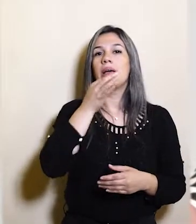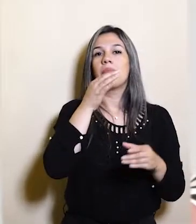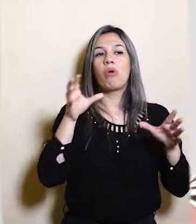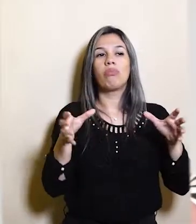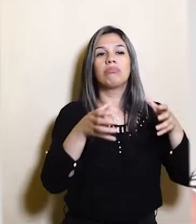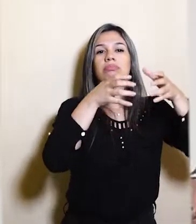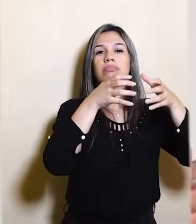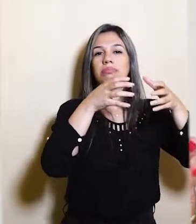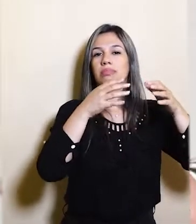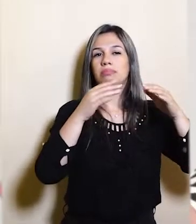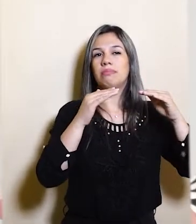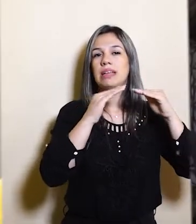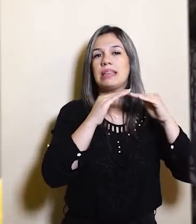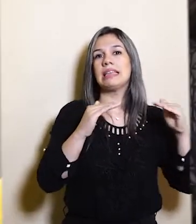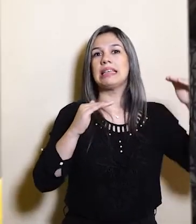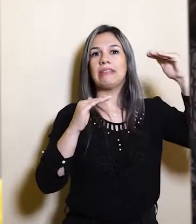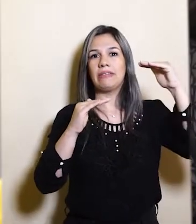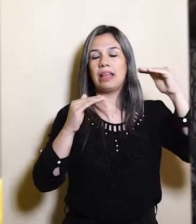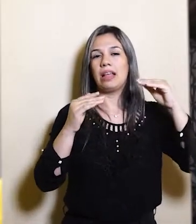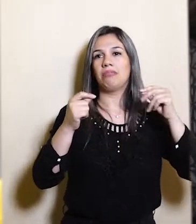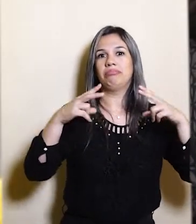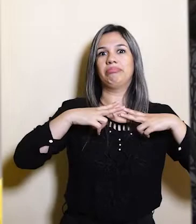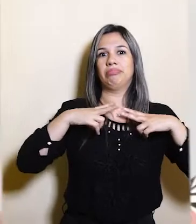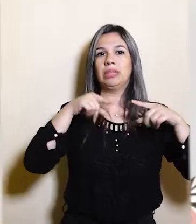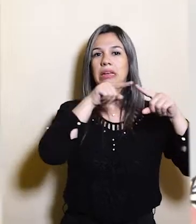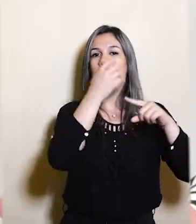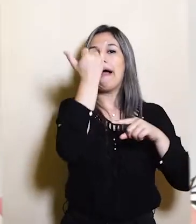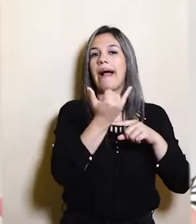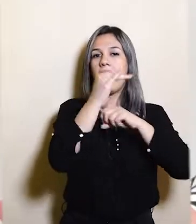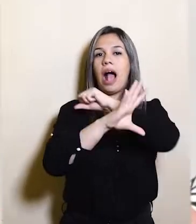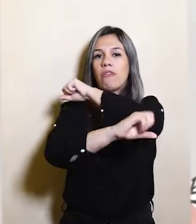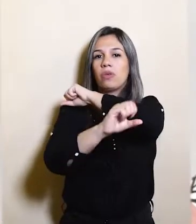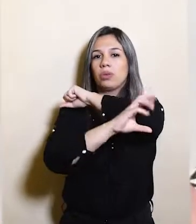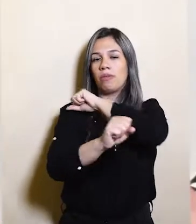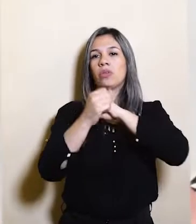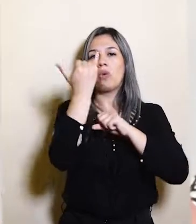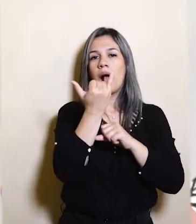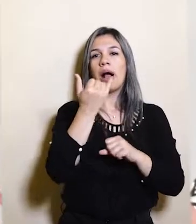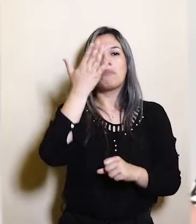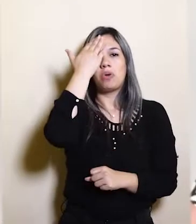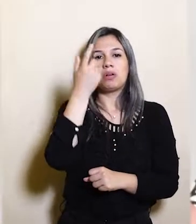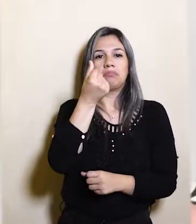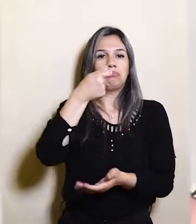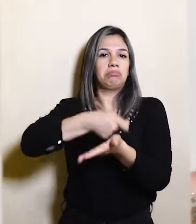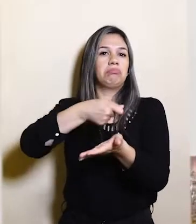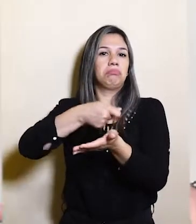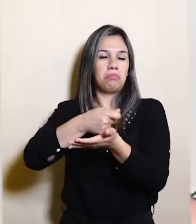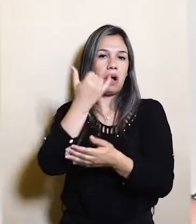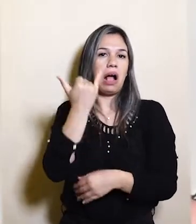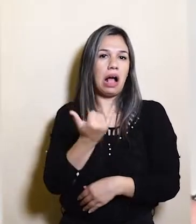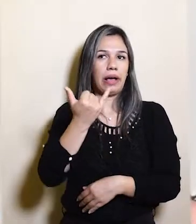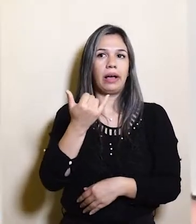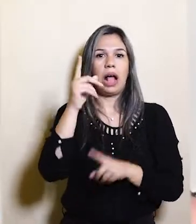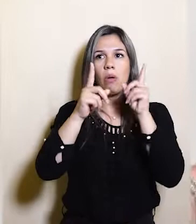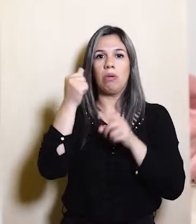más alta, de hecho, se practican abortos, lo hacen en condiciones de mayor seguridad, porque pueden pagar unas cifras que son